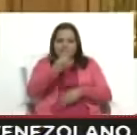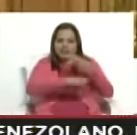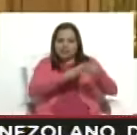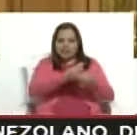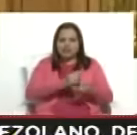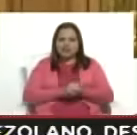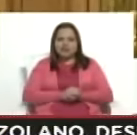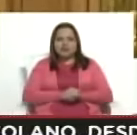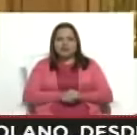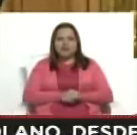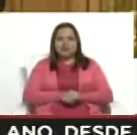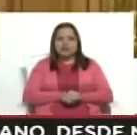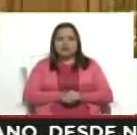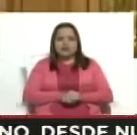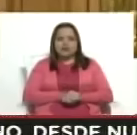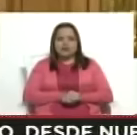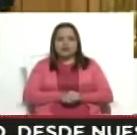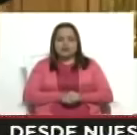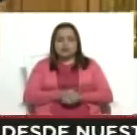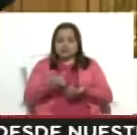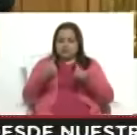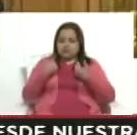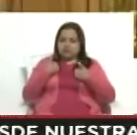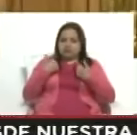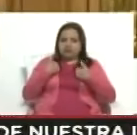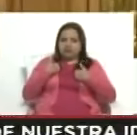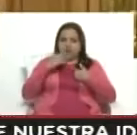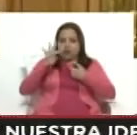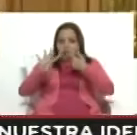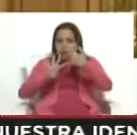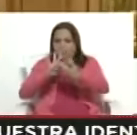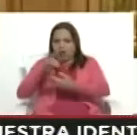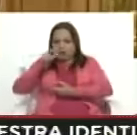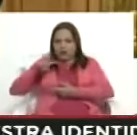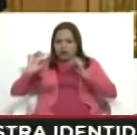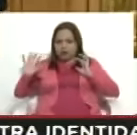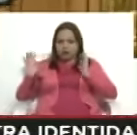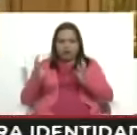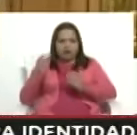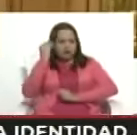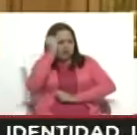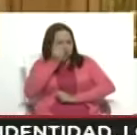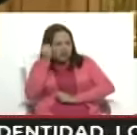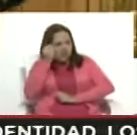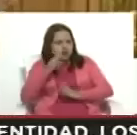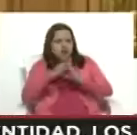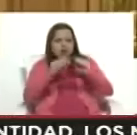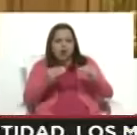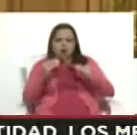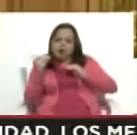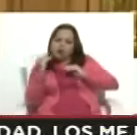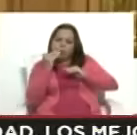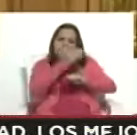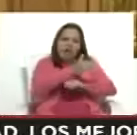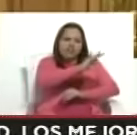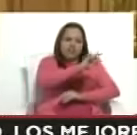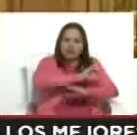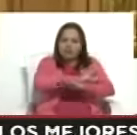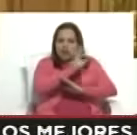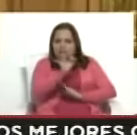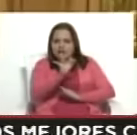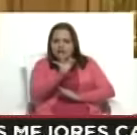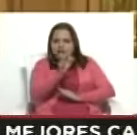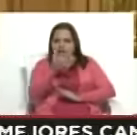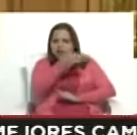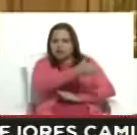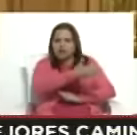Y este que está aquí, con cuatro más, pensando que la cosa todo el mundo iba a ir a las 3 de la mañana. nos fuimos